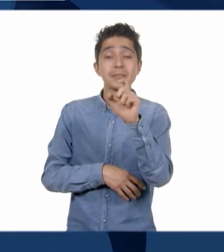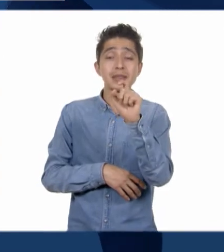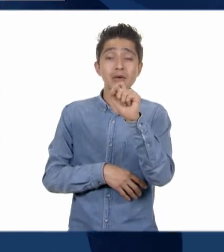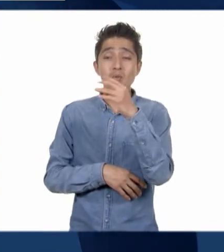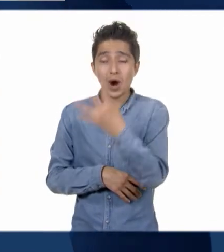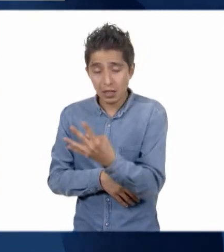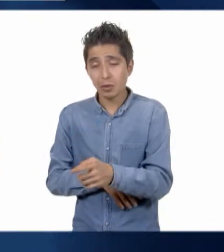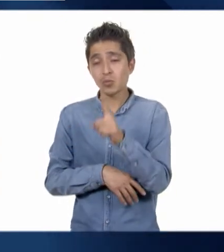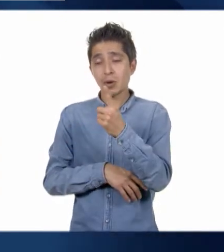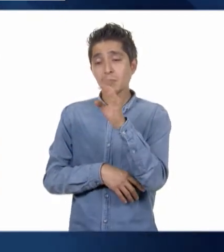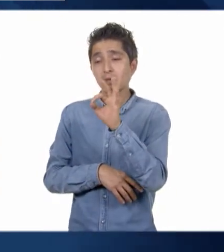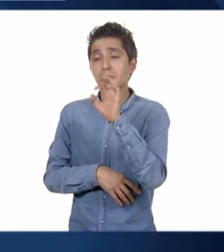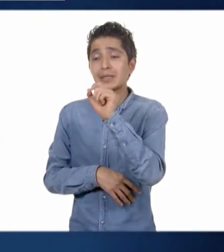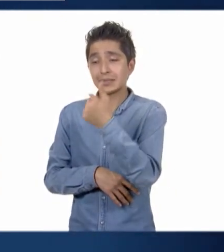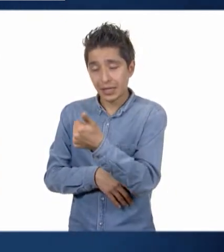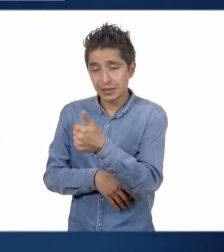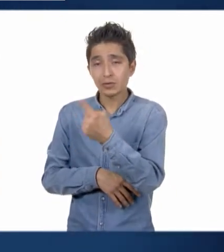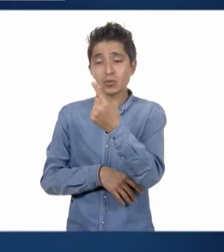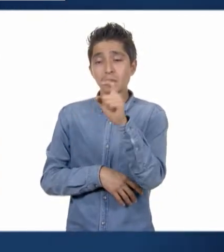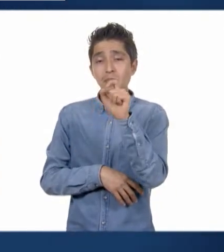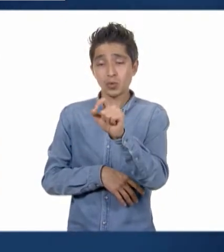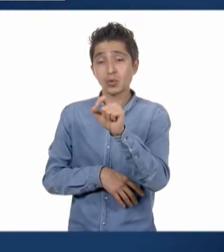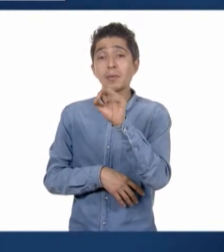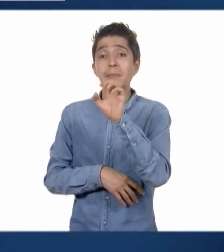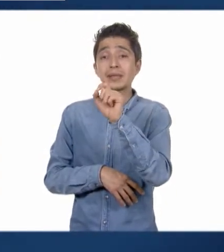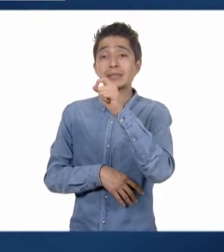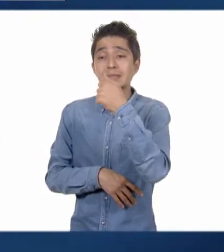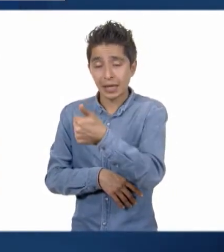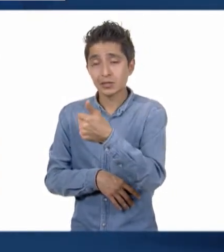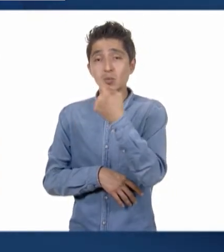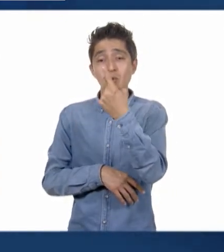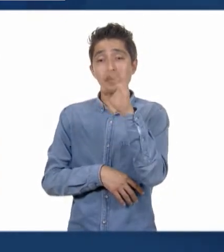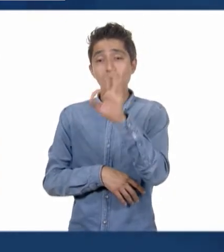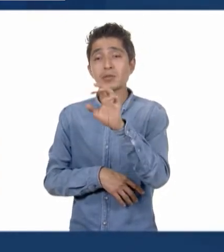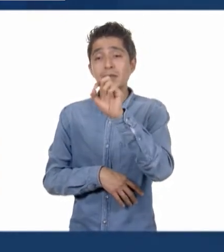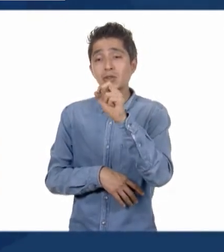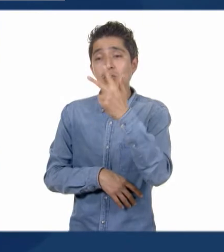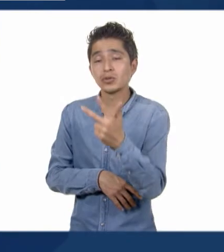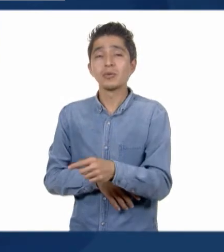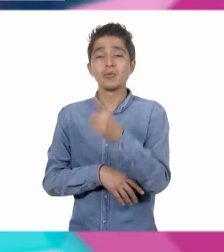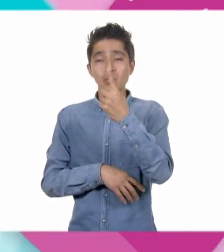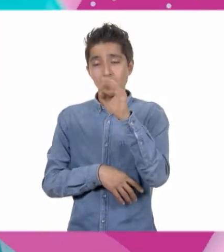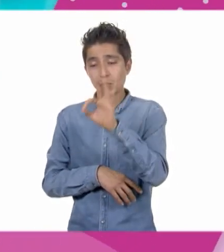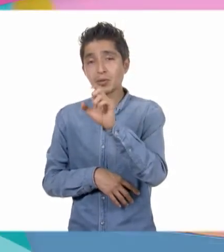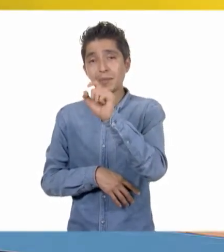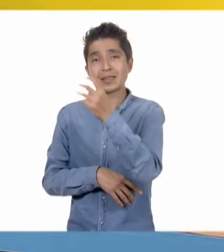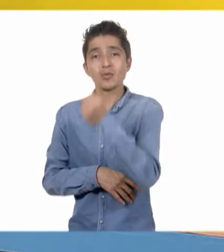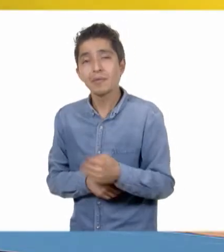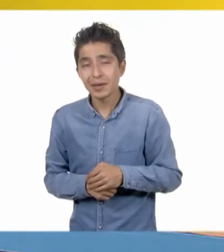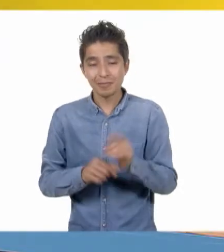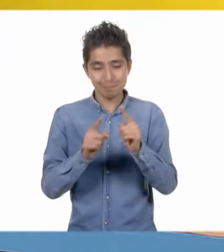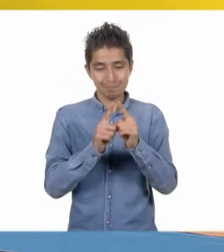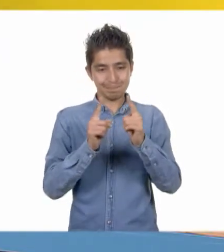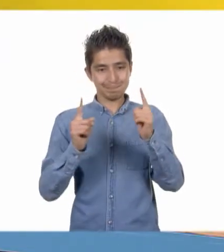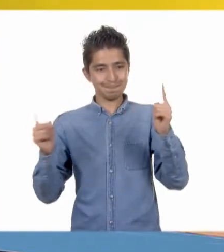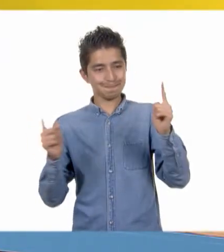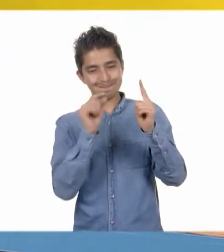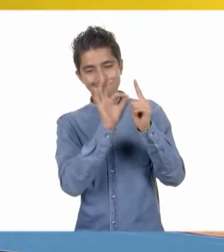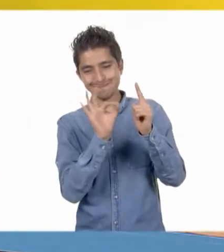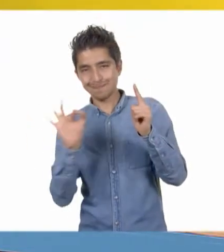1.25, 1.26, 1.27, 1.28 y 1.29. Por lo tanto,